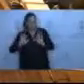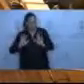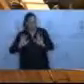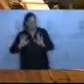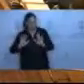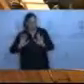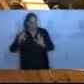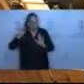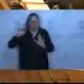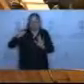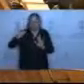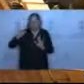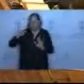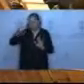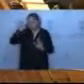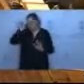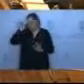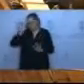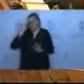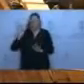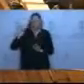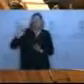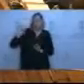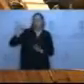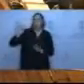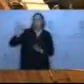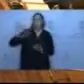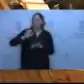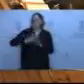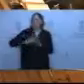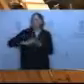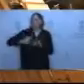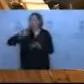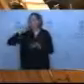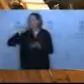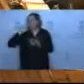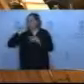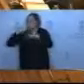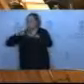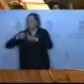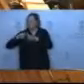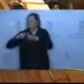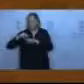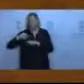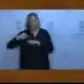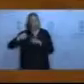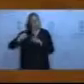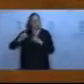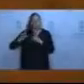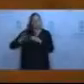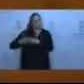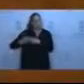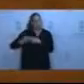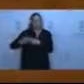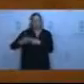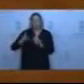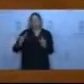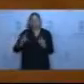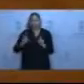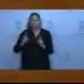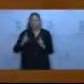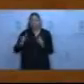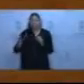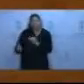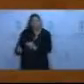un optimismo sobre el informe de la sindicatura que yo no comparto, ¿no? Y yo no voy a